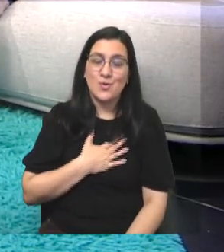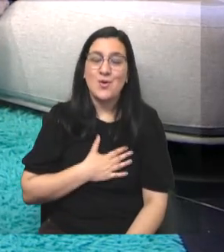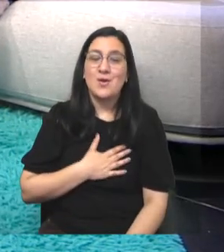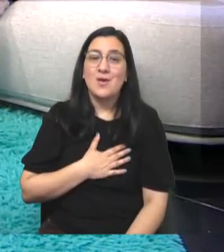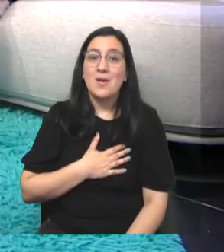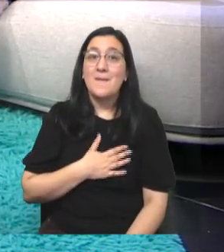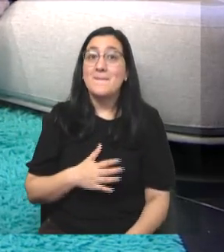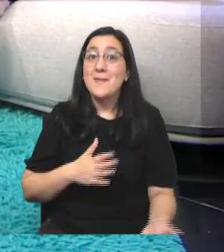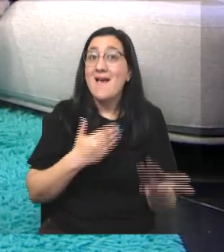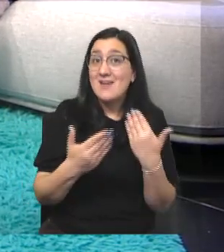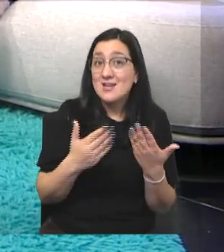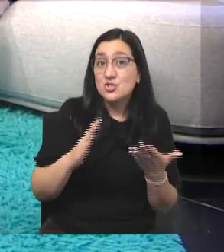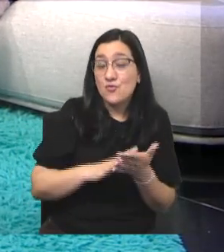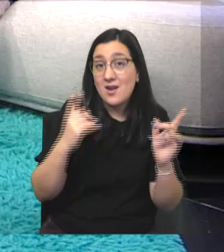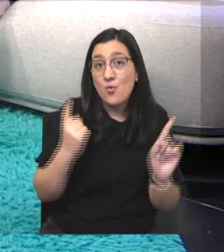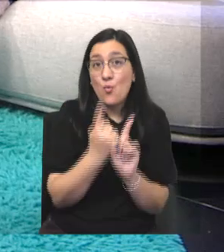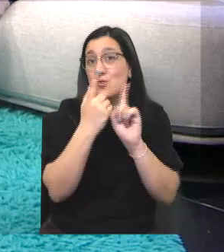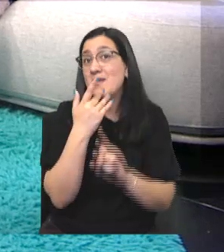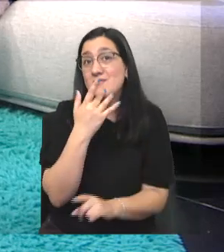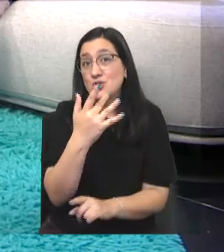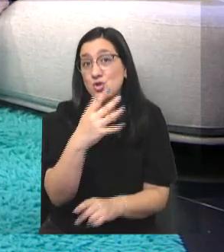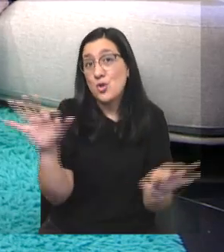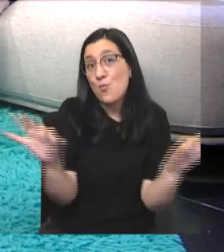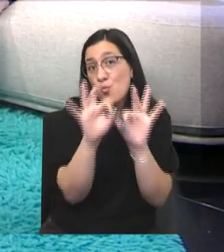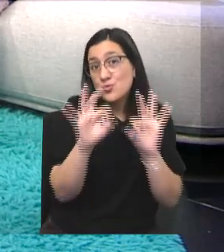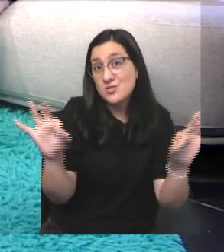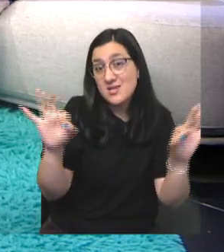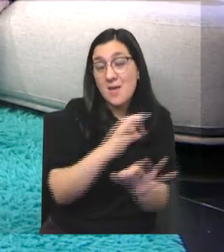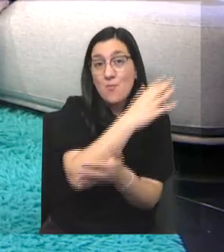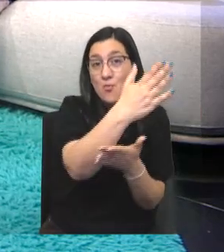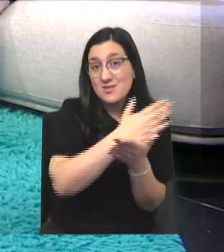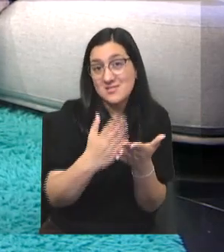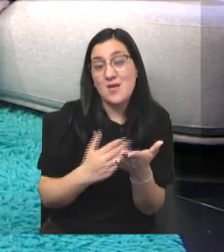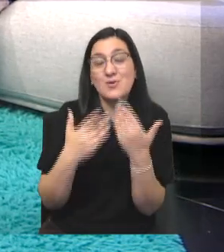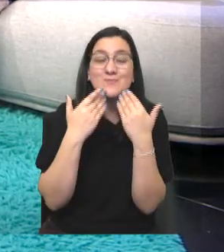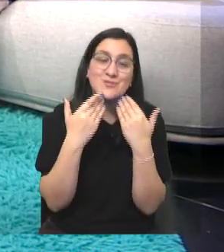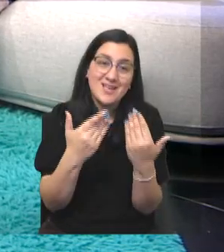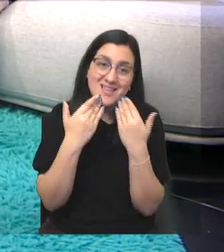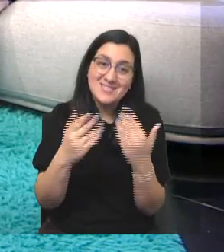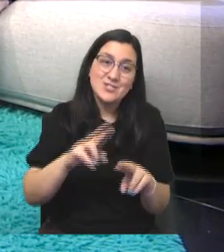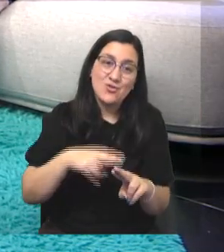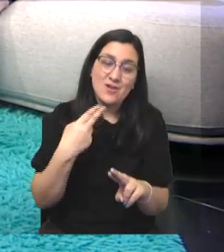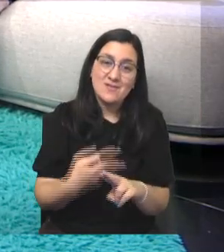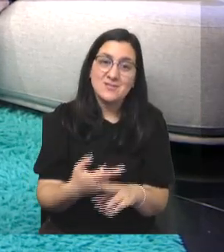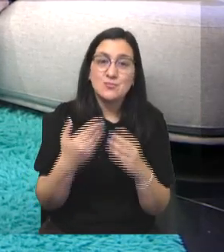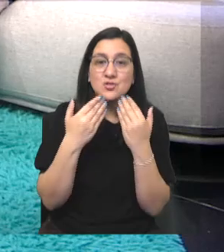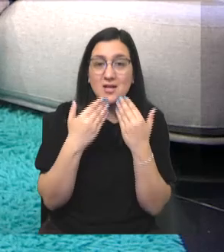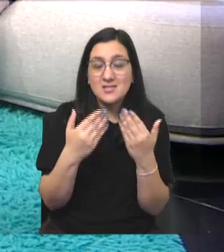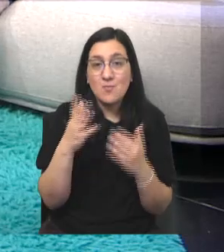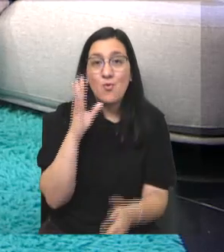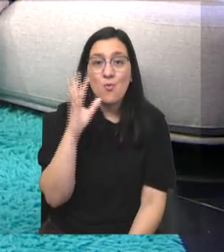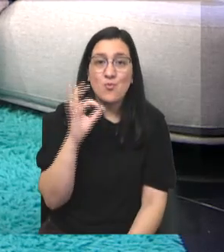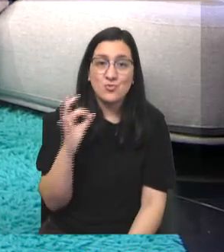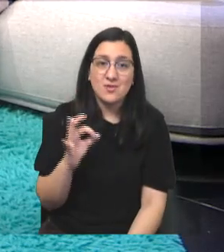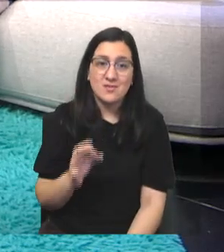conversar de este encuentro maravilloso de música y poesía. Bienvenidos. Bueno, muchísimas gracias. Una vez más. Gracias por el espacio. Sí,